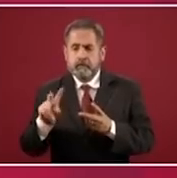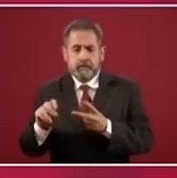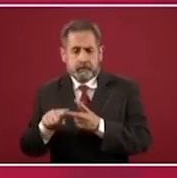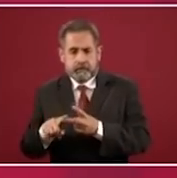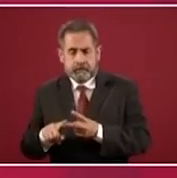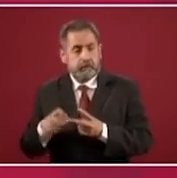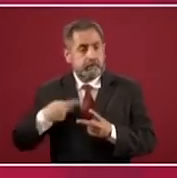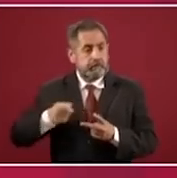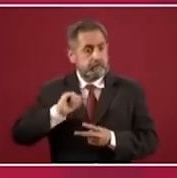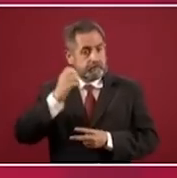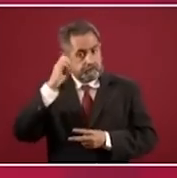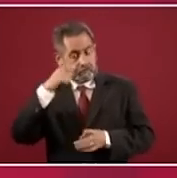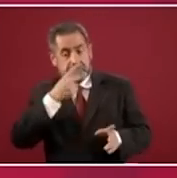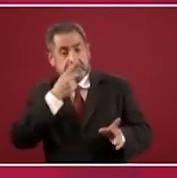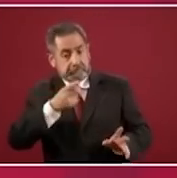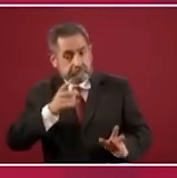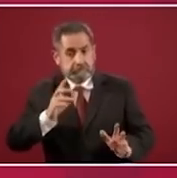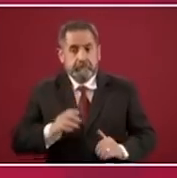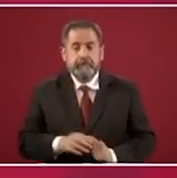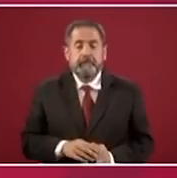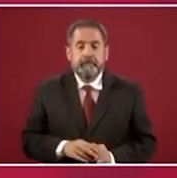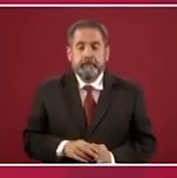Según los especialistas,